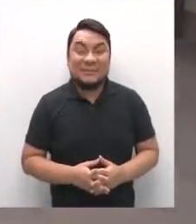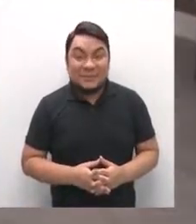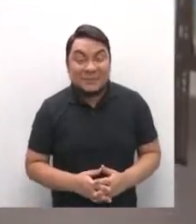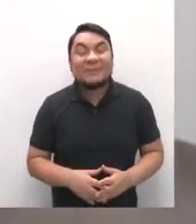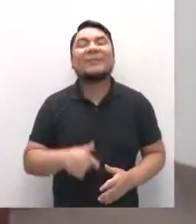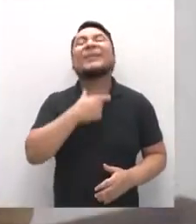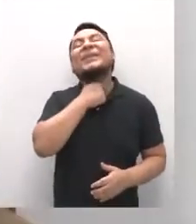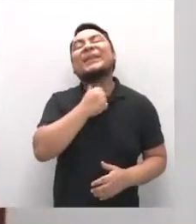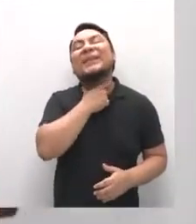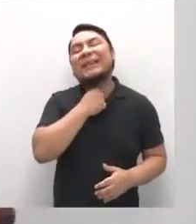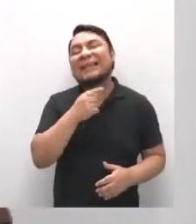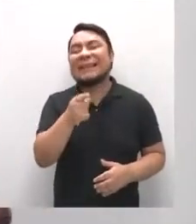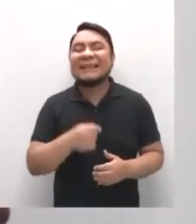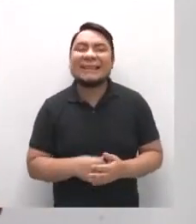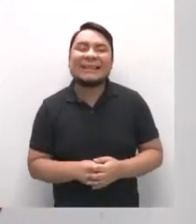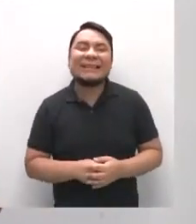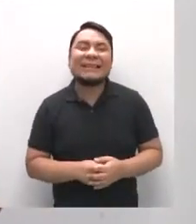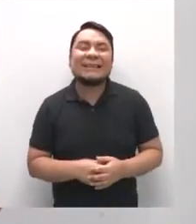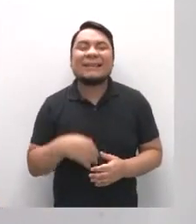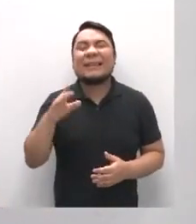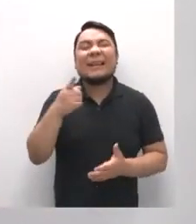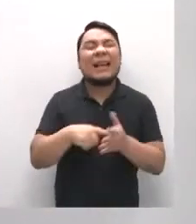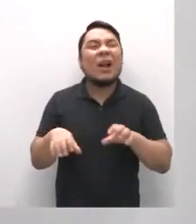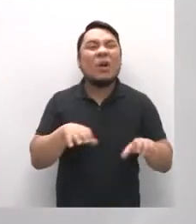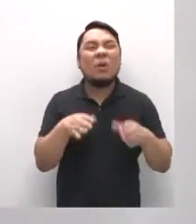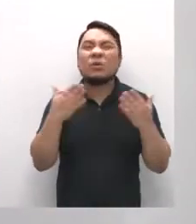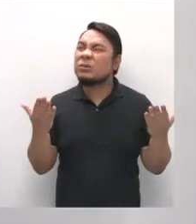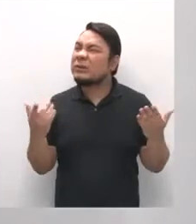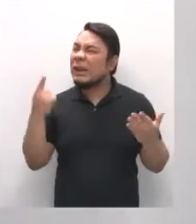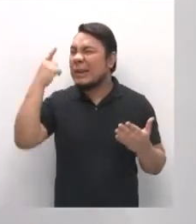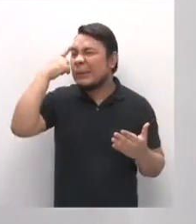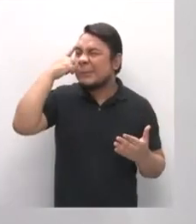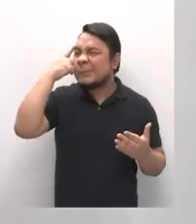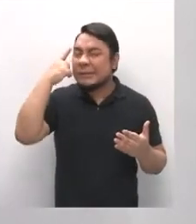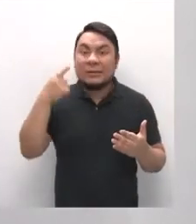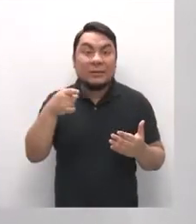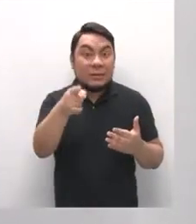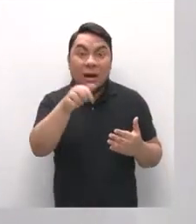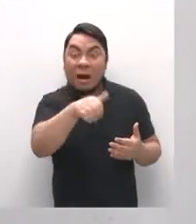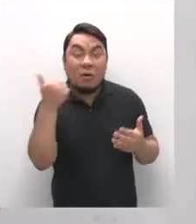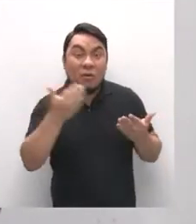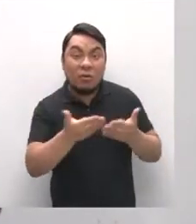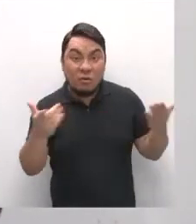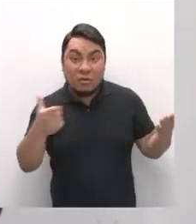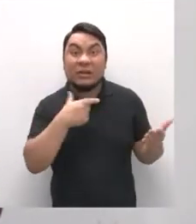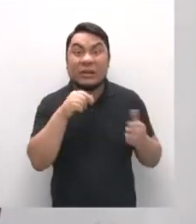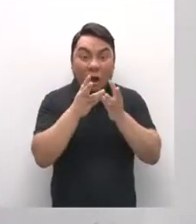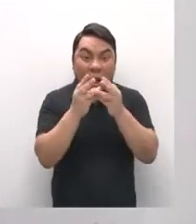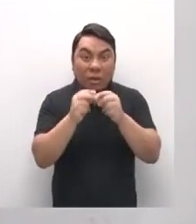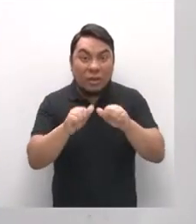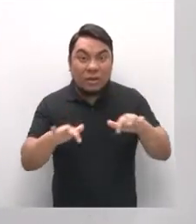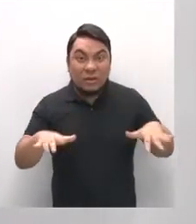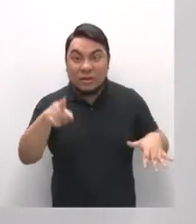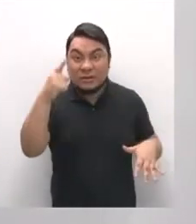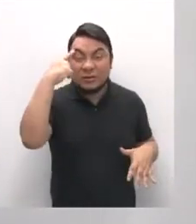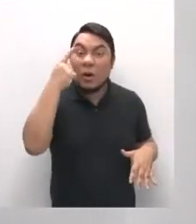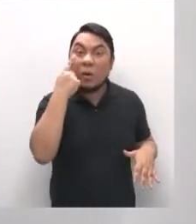Me encantó eso. ¿Qué cosas se derriten, chicos? ¿Conocen otras cosas que se derritan? ¿Ah?